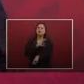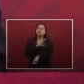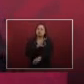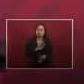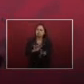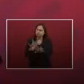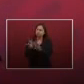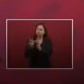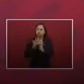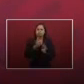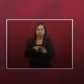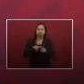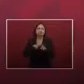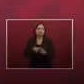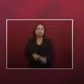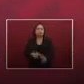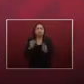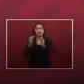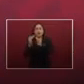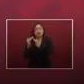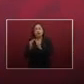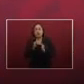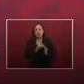y abastecer las empresas,